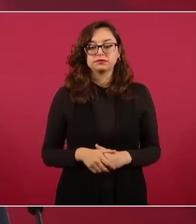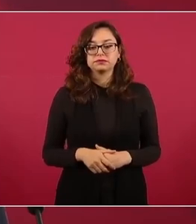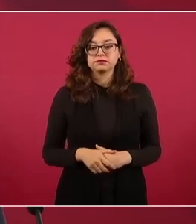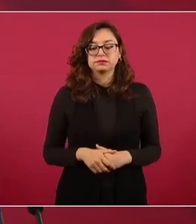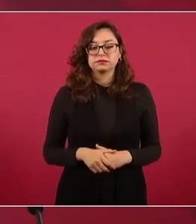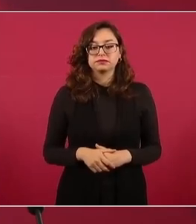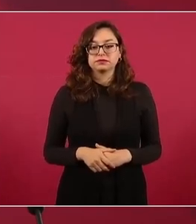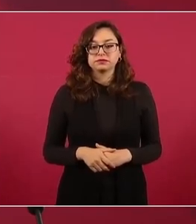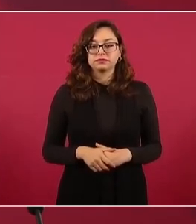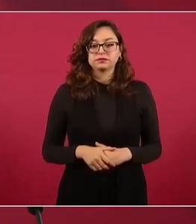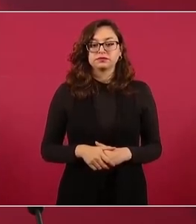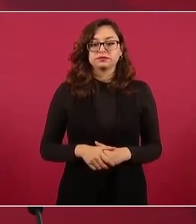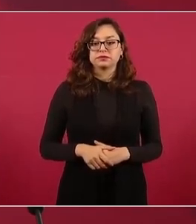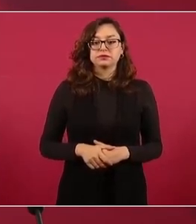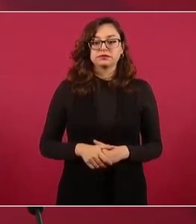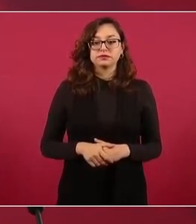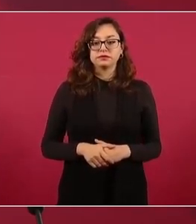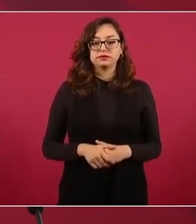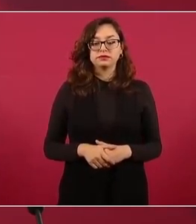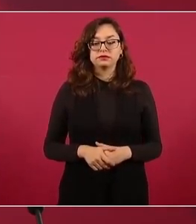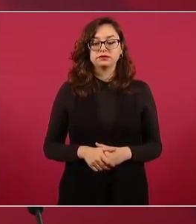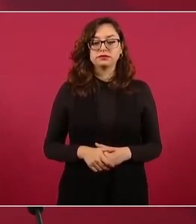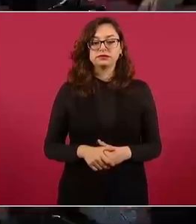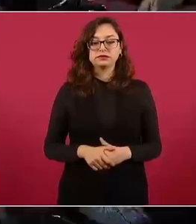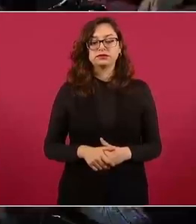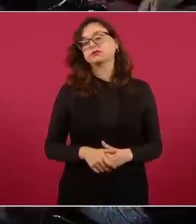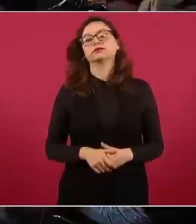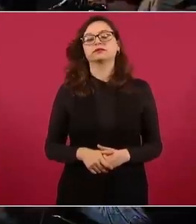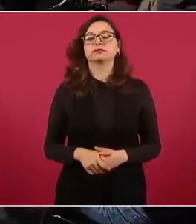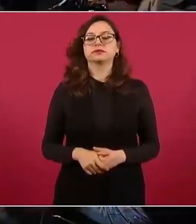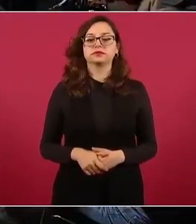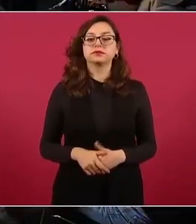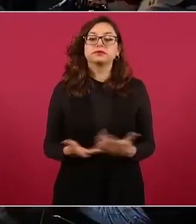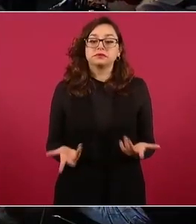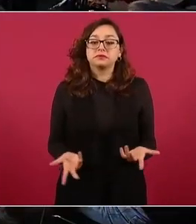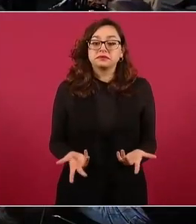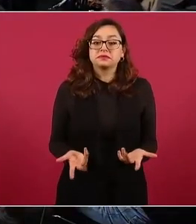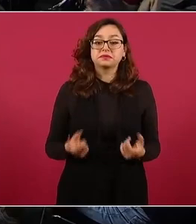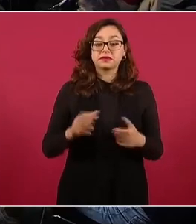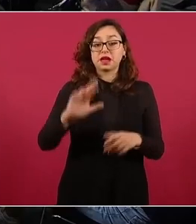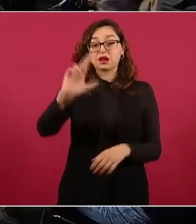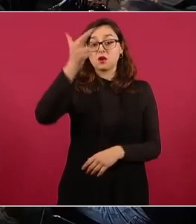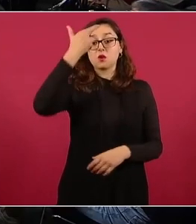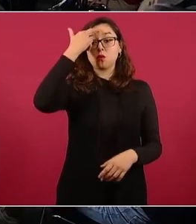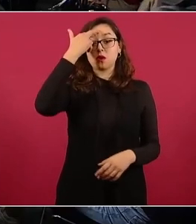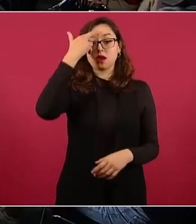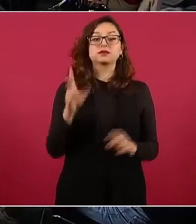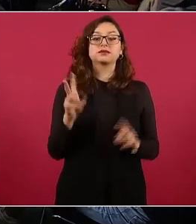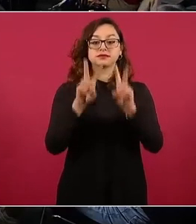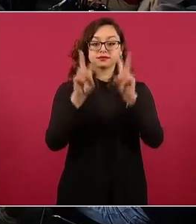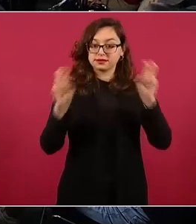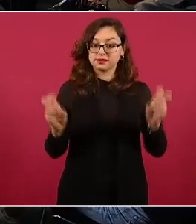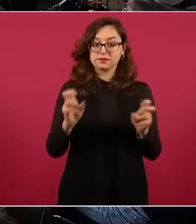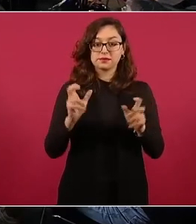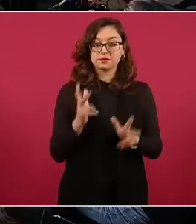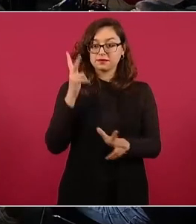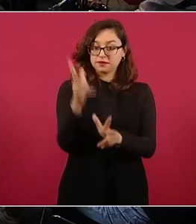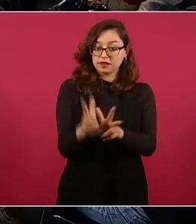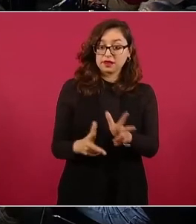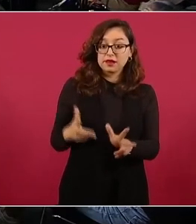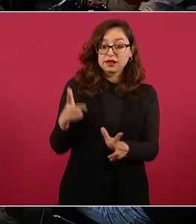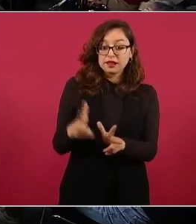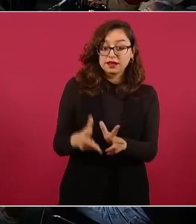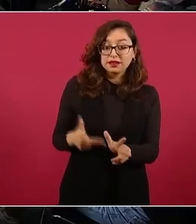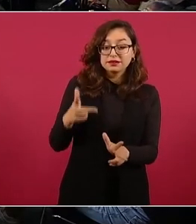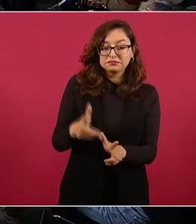Pero esto se aplica a los ferrocarriles. ¿Qué dejaron?